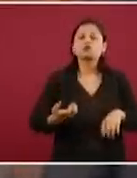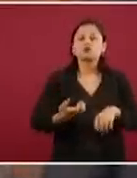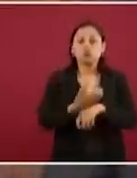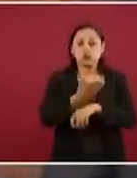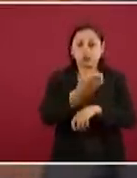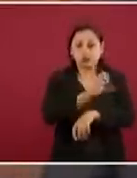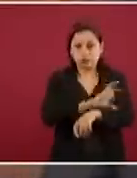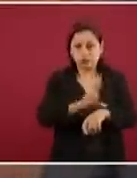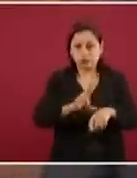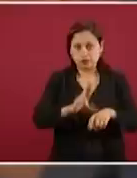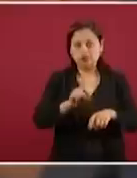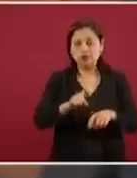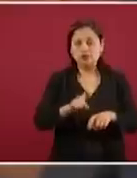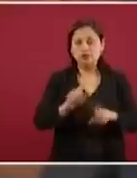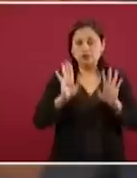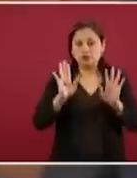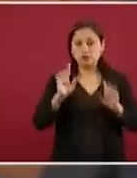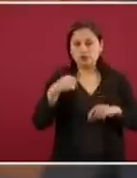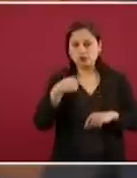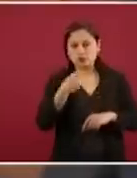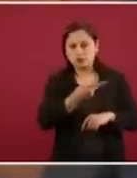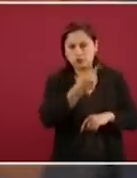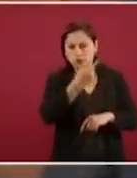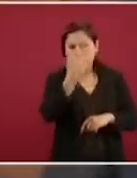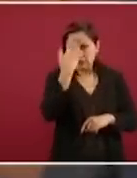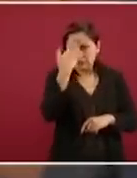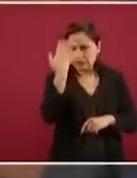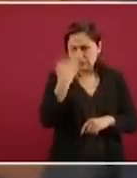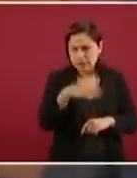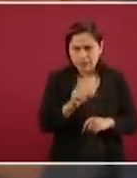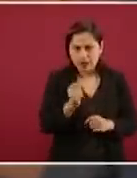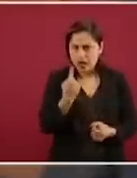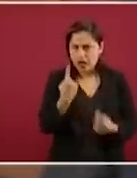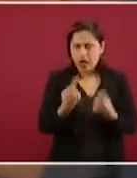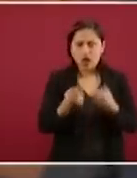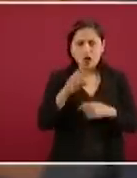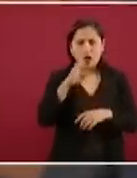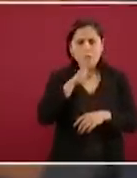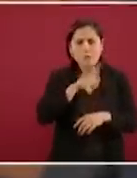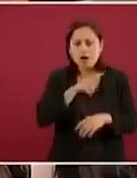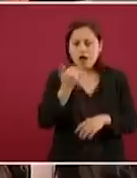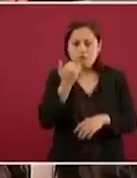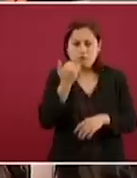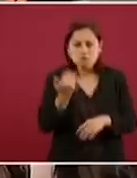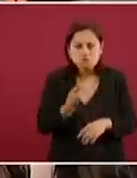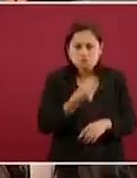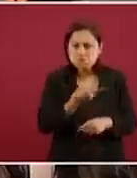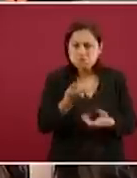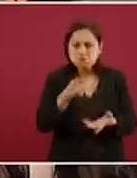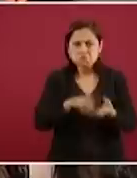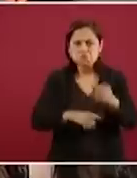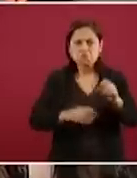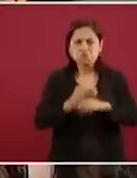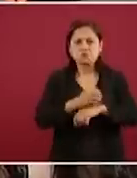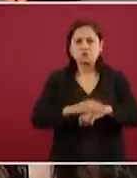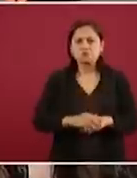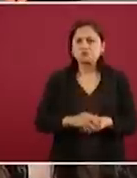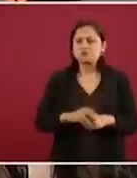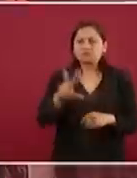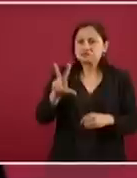usted tiene detectada información al respecto, irregularidades o algo de esto. No, que haya... no, porque no manejan